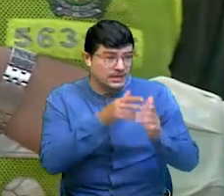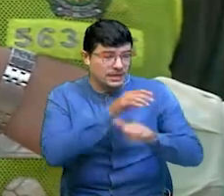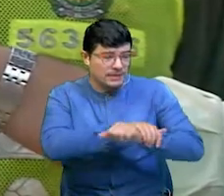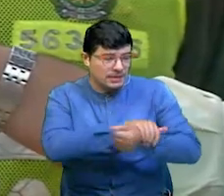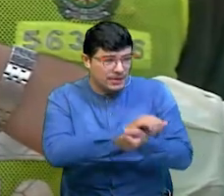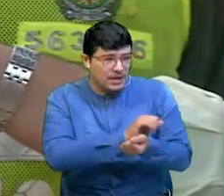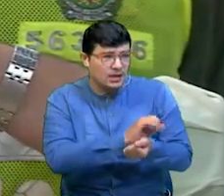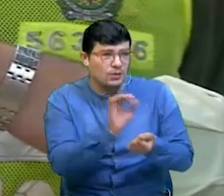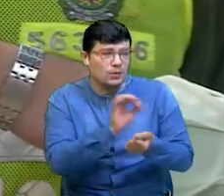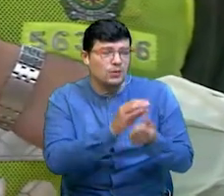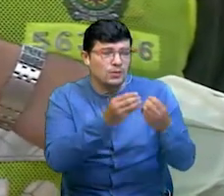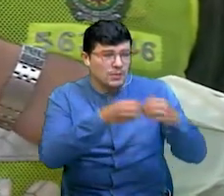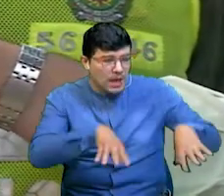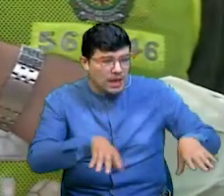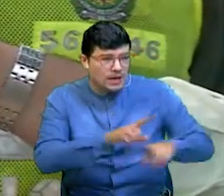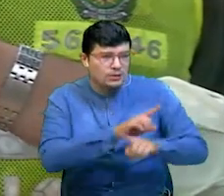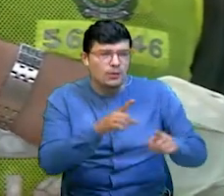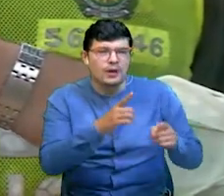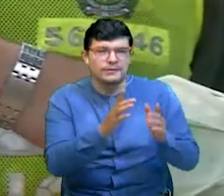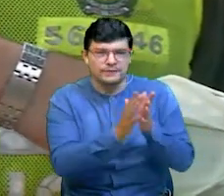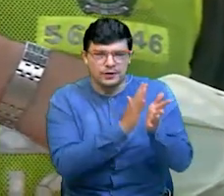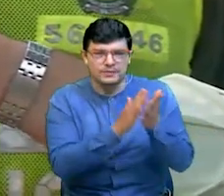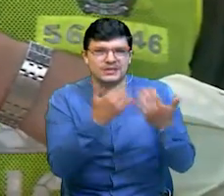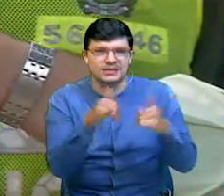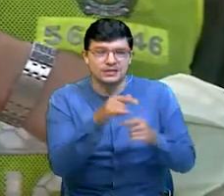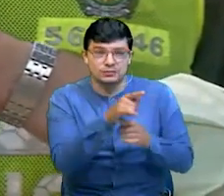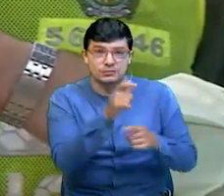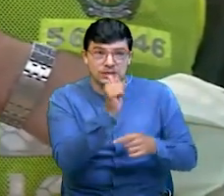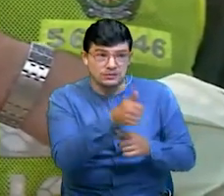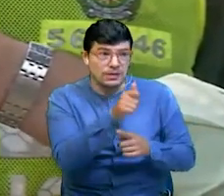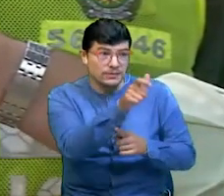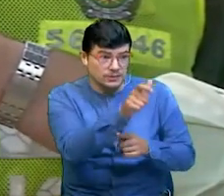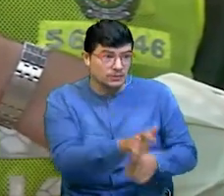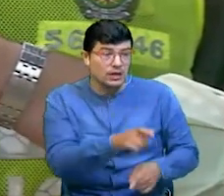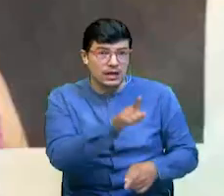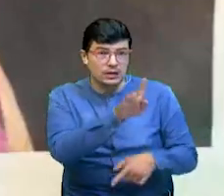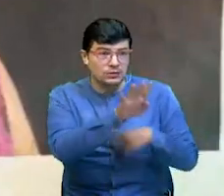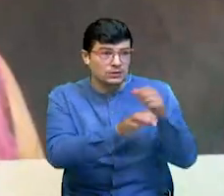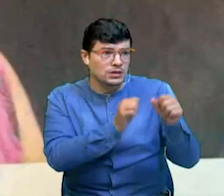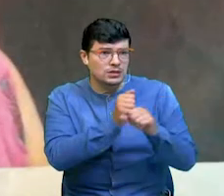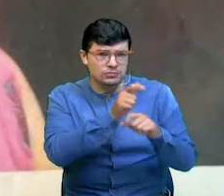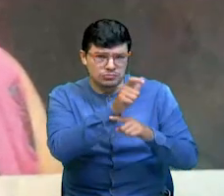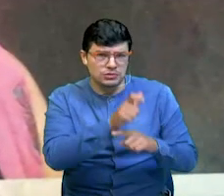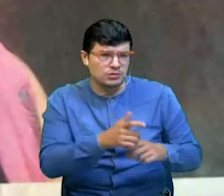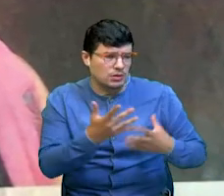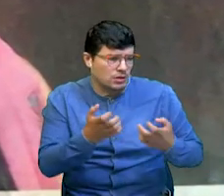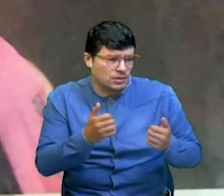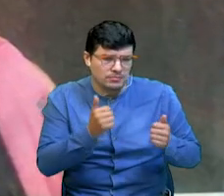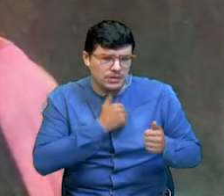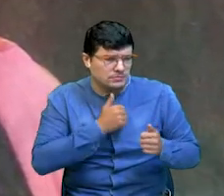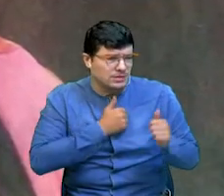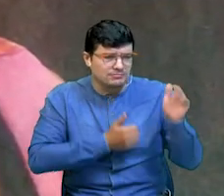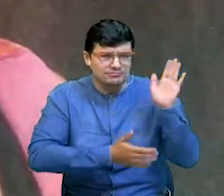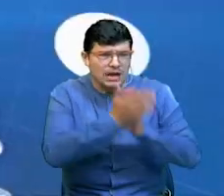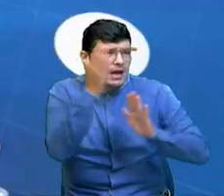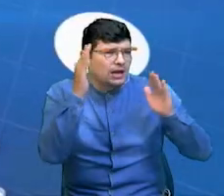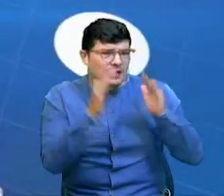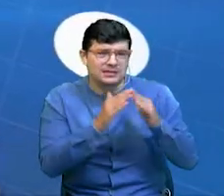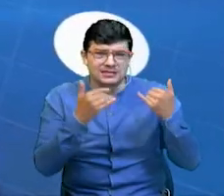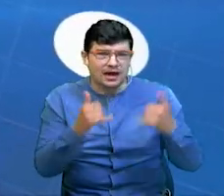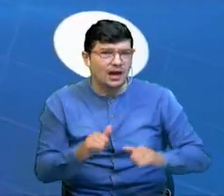una desaparición sino que hay elementos de información para saber que aquí también obró la voluntad de un adolescente el comandante de la policía